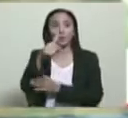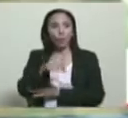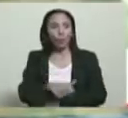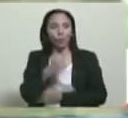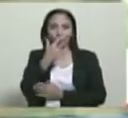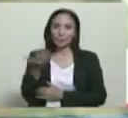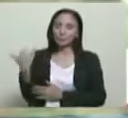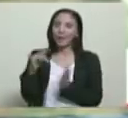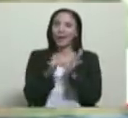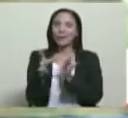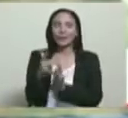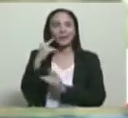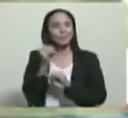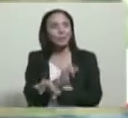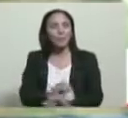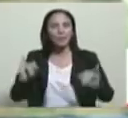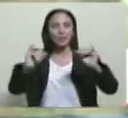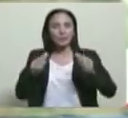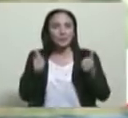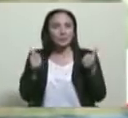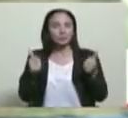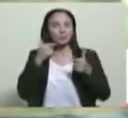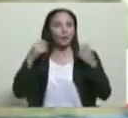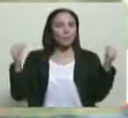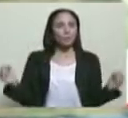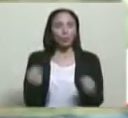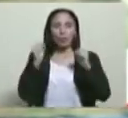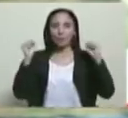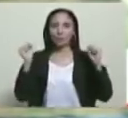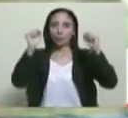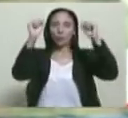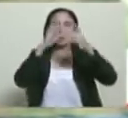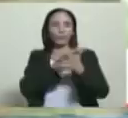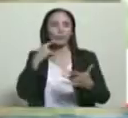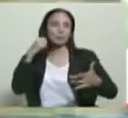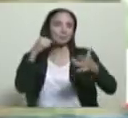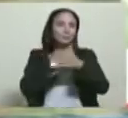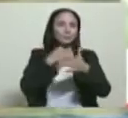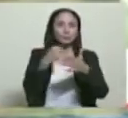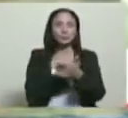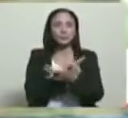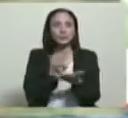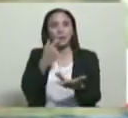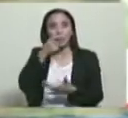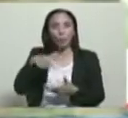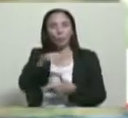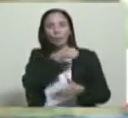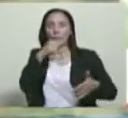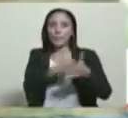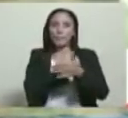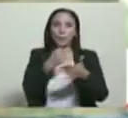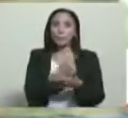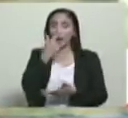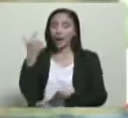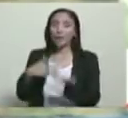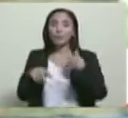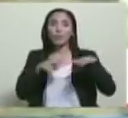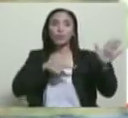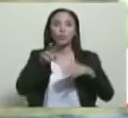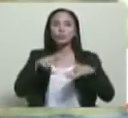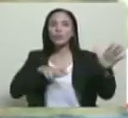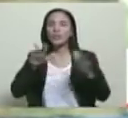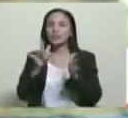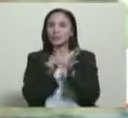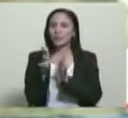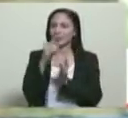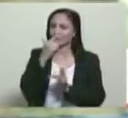abril de independencia, de un abril de victoria, de un abril de mucha combatividad de nuestro pueblo. Recordamos 11, 12 y 13 de abril